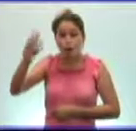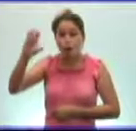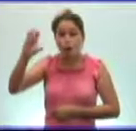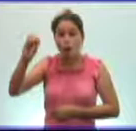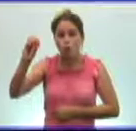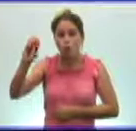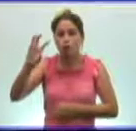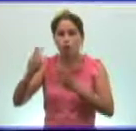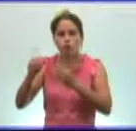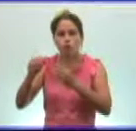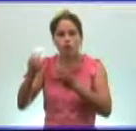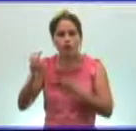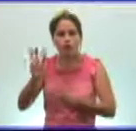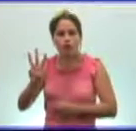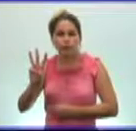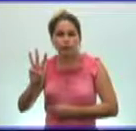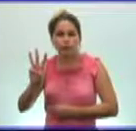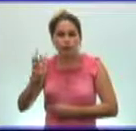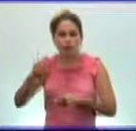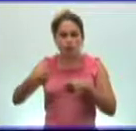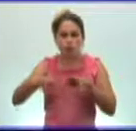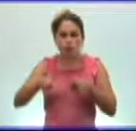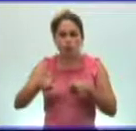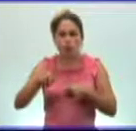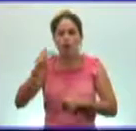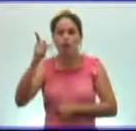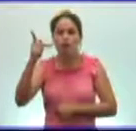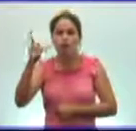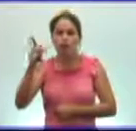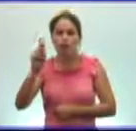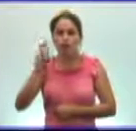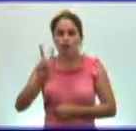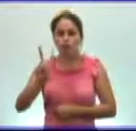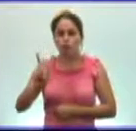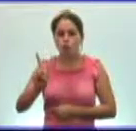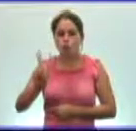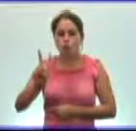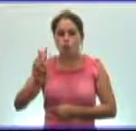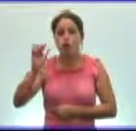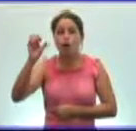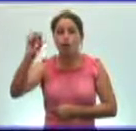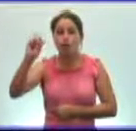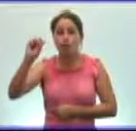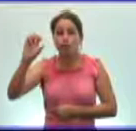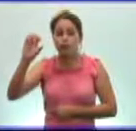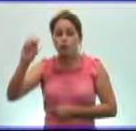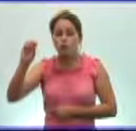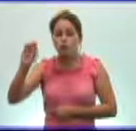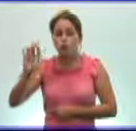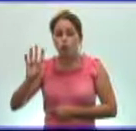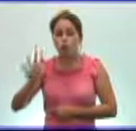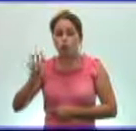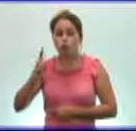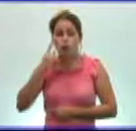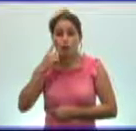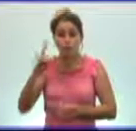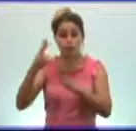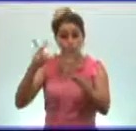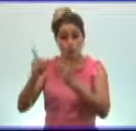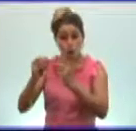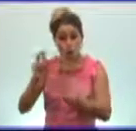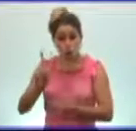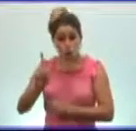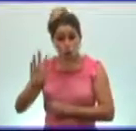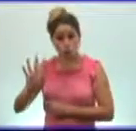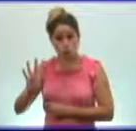sulfato de potasio, aquí pueden observar la fórmula. Observen que el potasio presenta como su índice un 2, que es la carga del anión sulfato, y el enlace